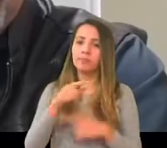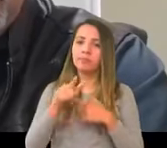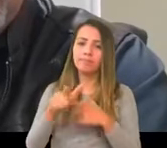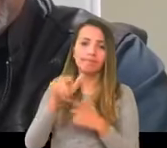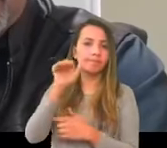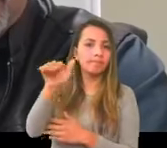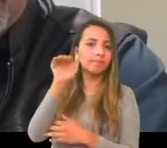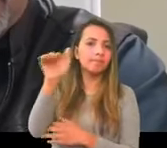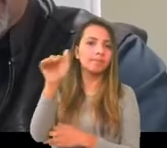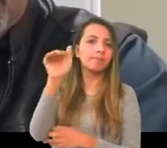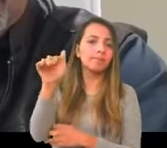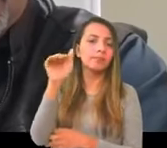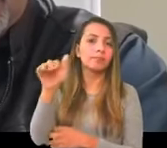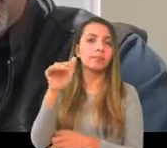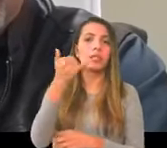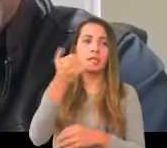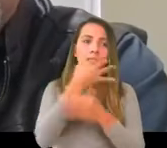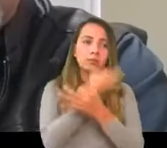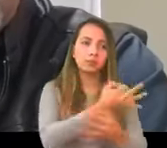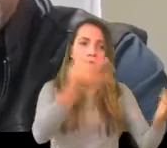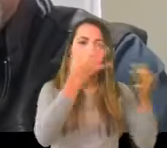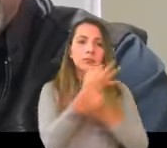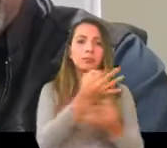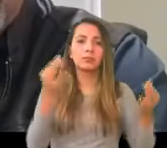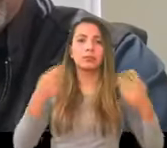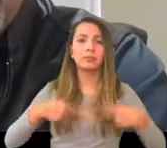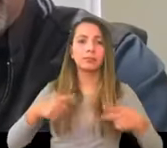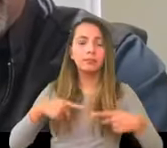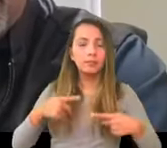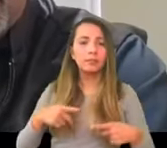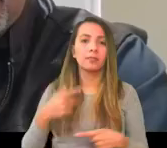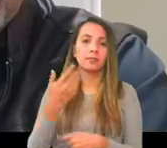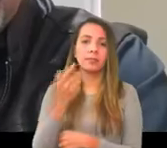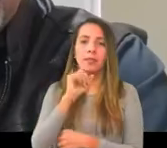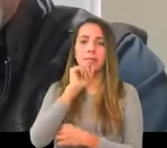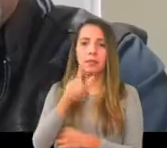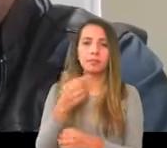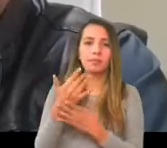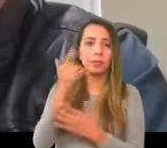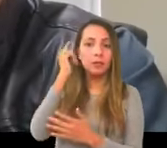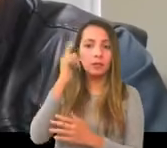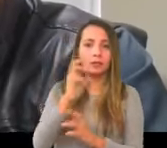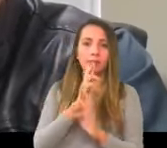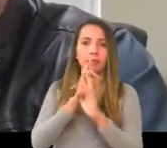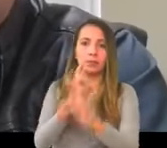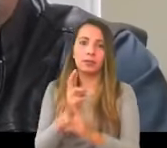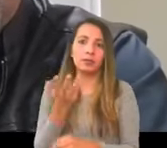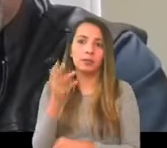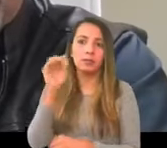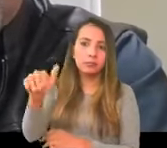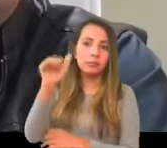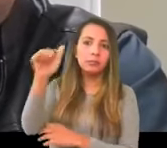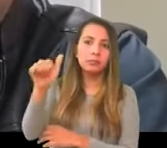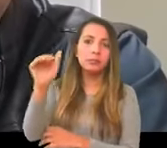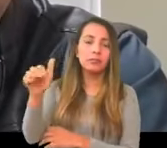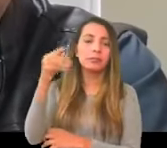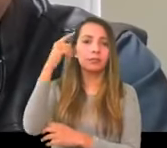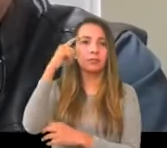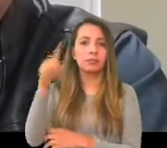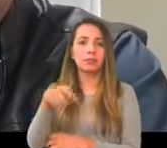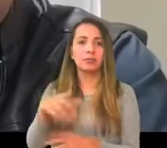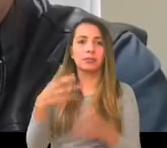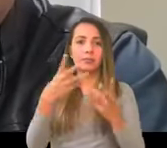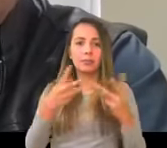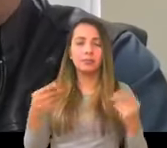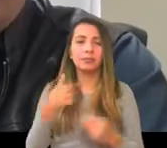e informando a la gente, buscando esquemas para dar respuesta y la atención a la gente que le falta el agua, pedirles que